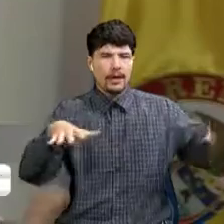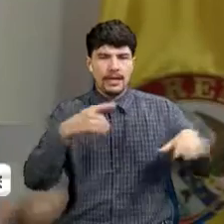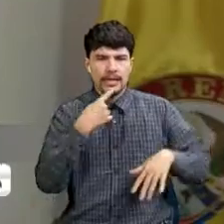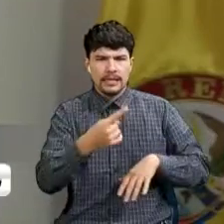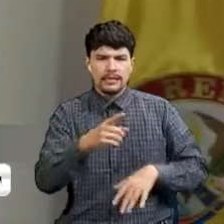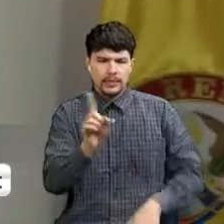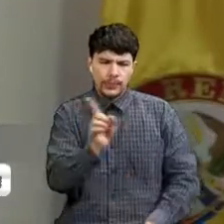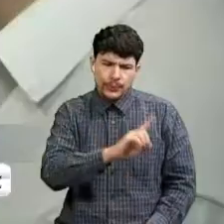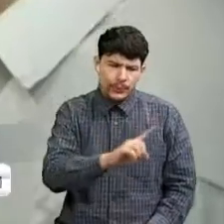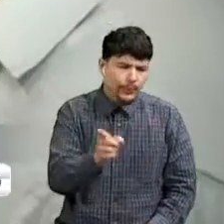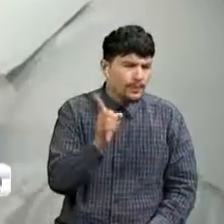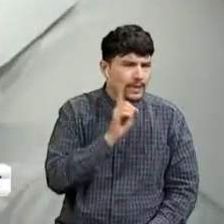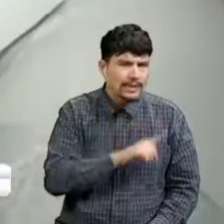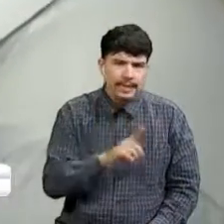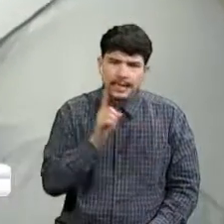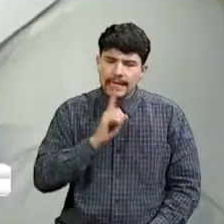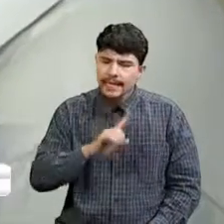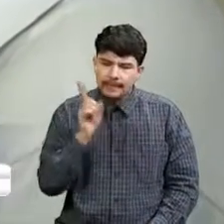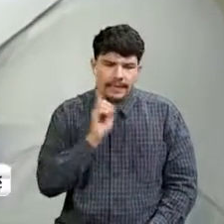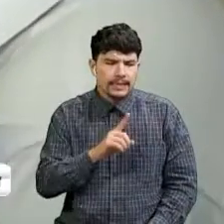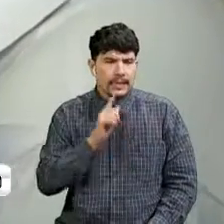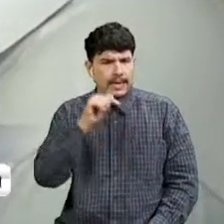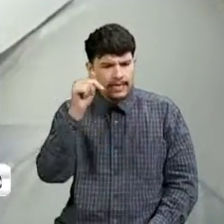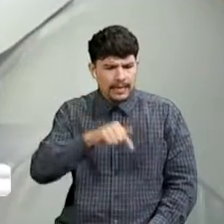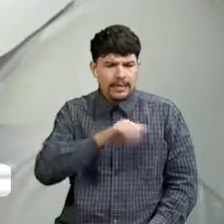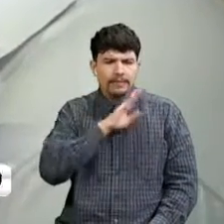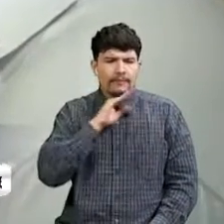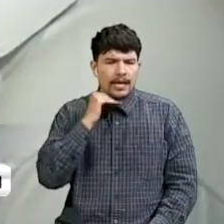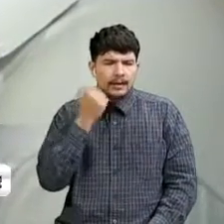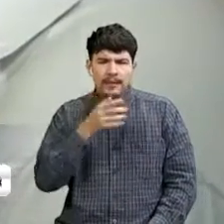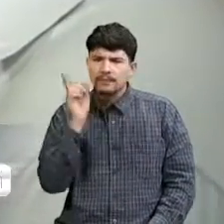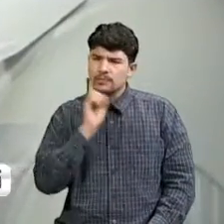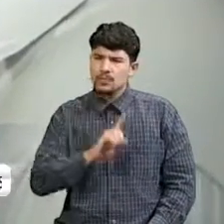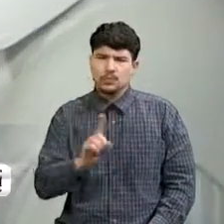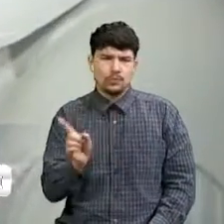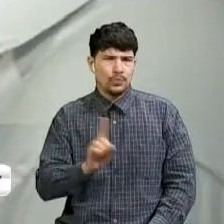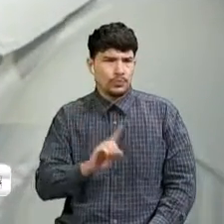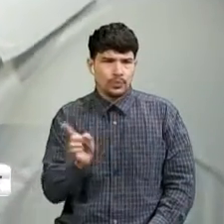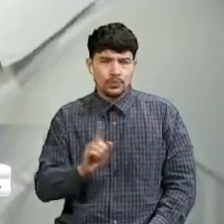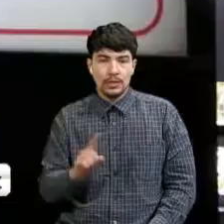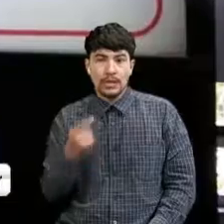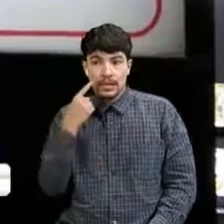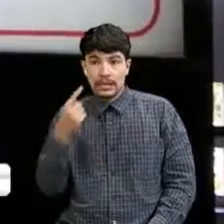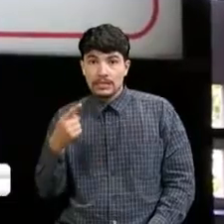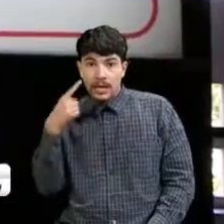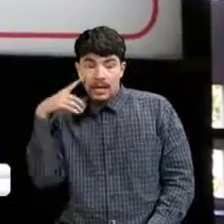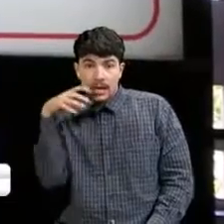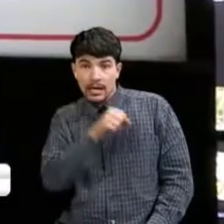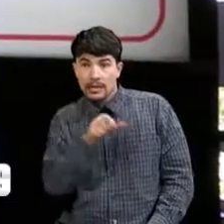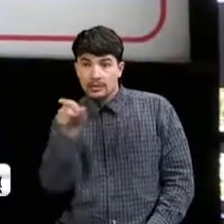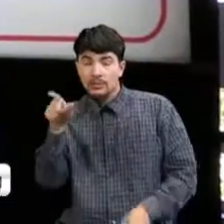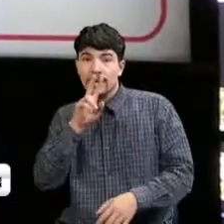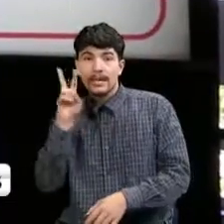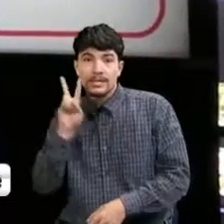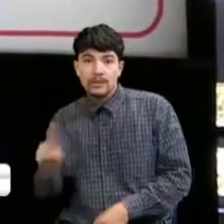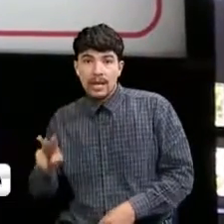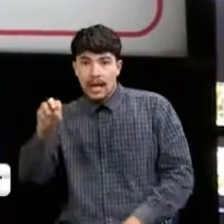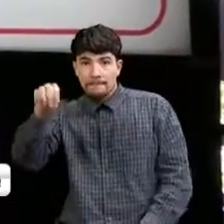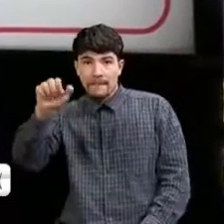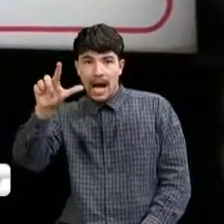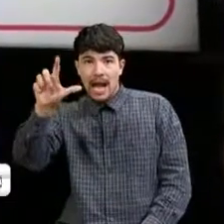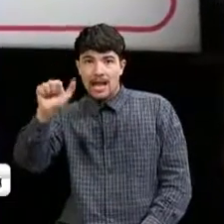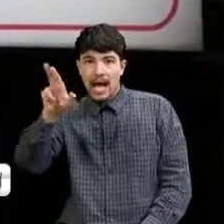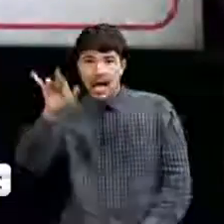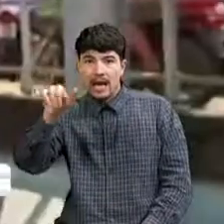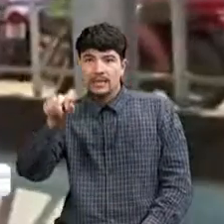algunos sectores de la comunidad generados por un anuncio del ministerio que, tras la detección de casos de malaria en Venezuela, cerca de la línea fronteriza